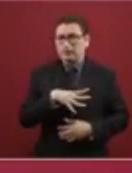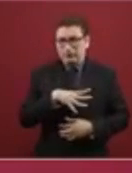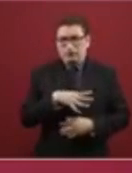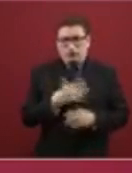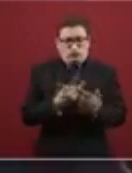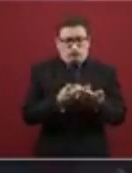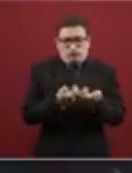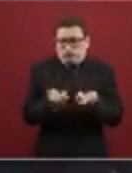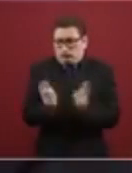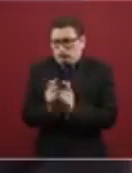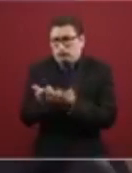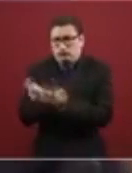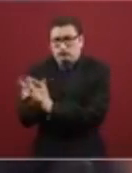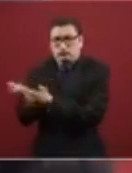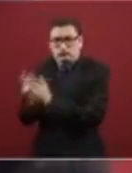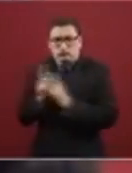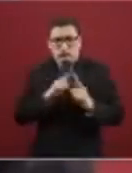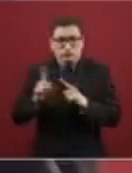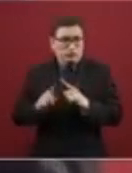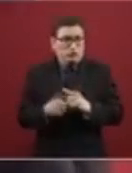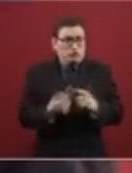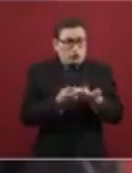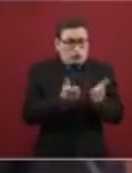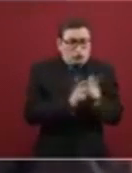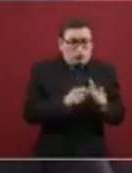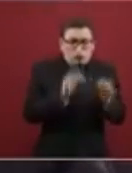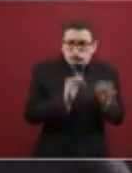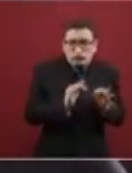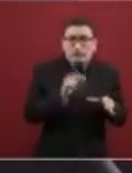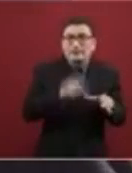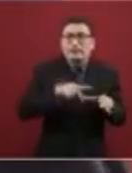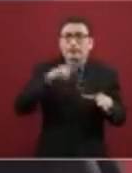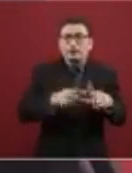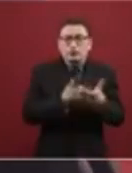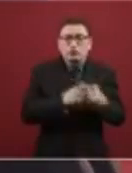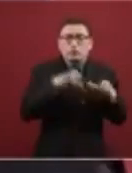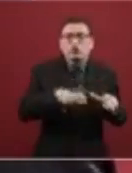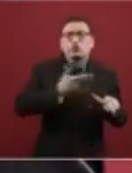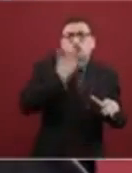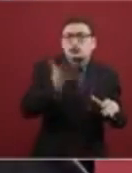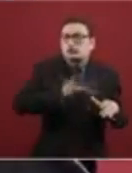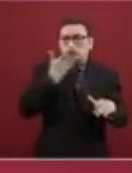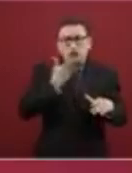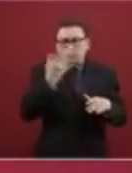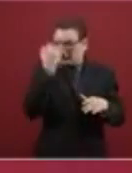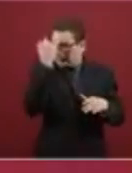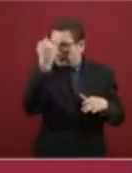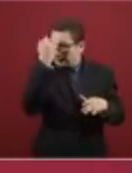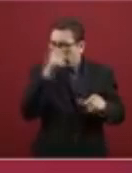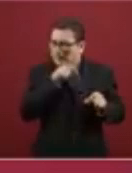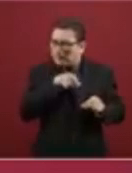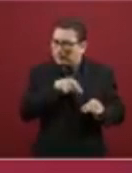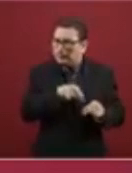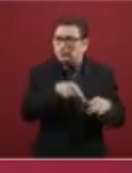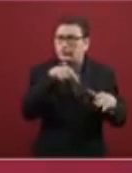un partido, o sea, no formal, real, que es el Partido Conservador, y existe